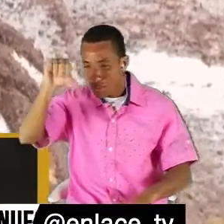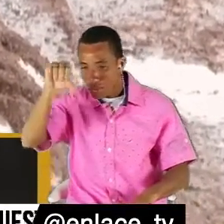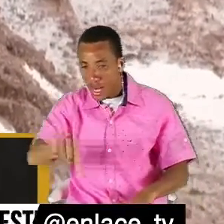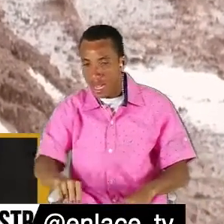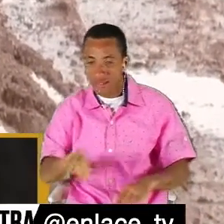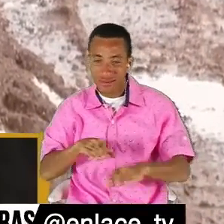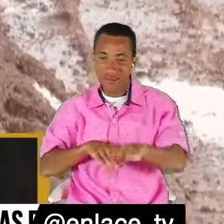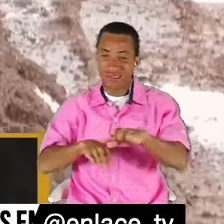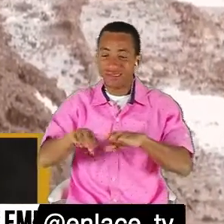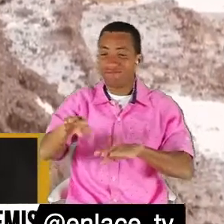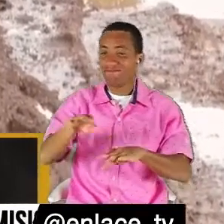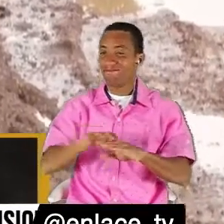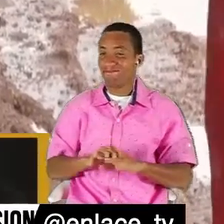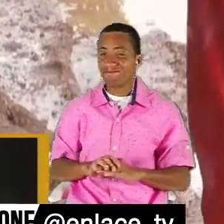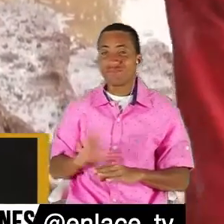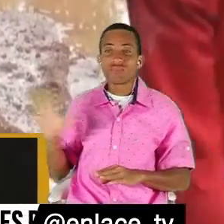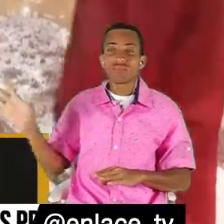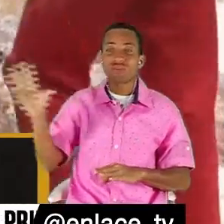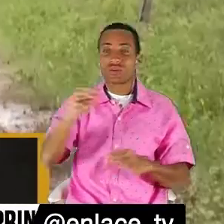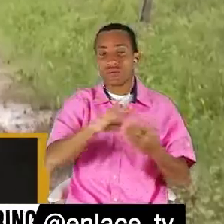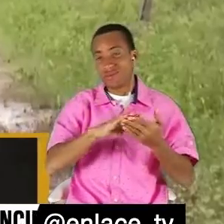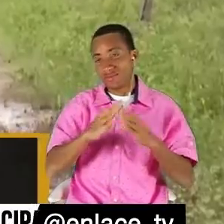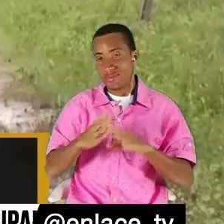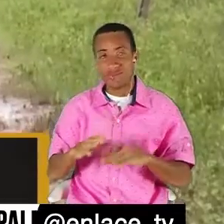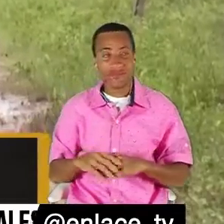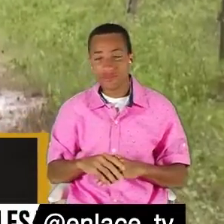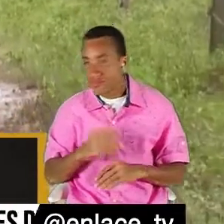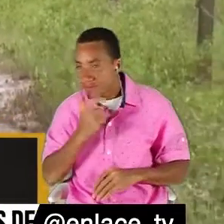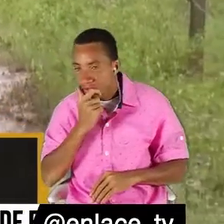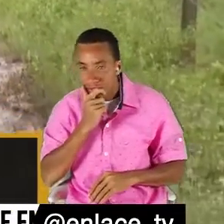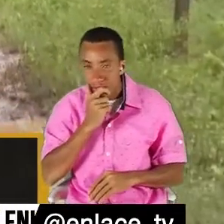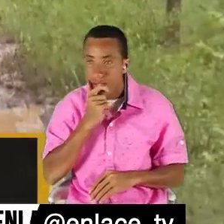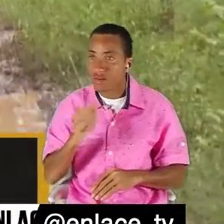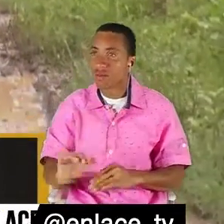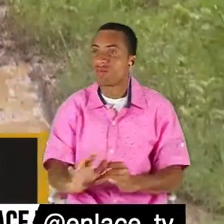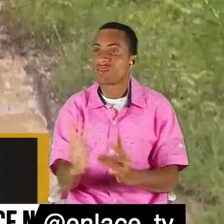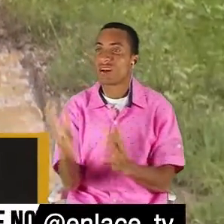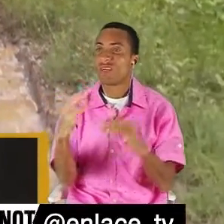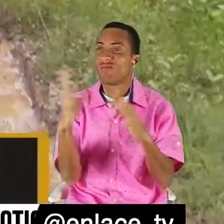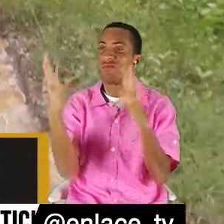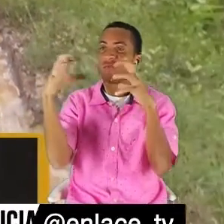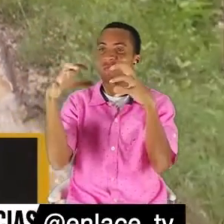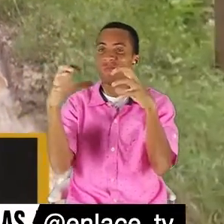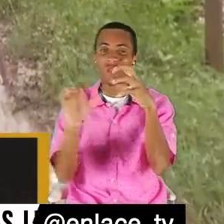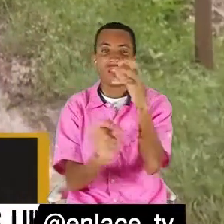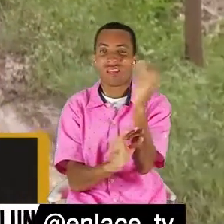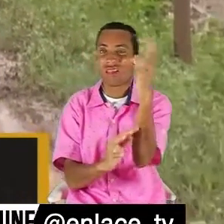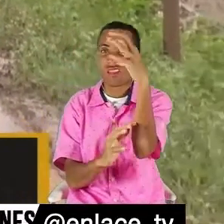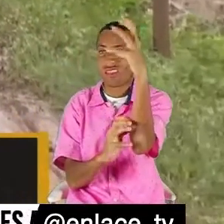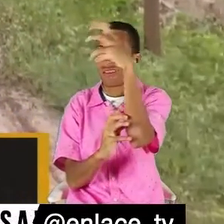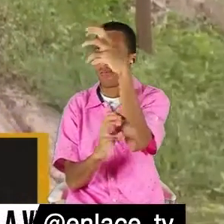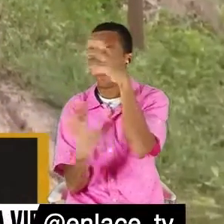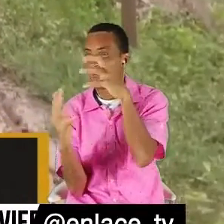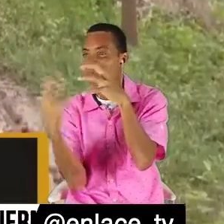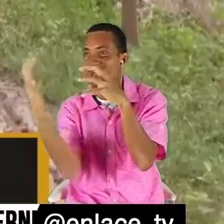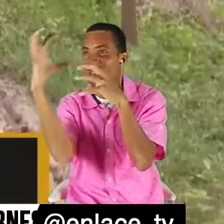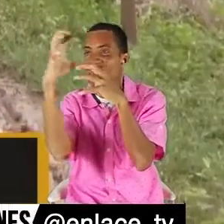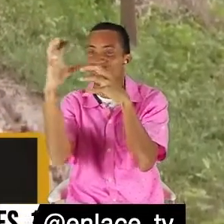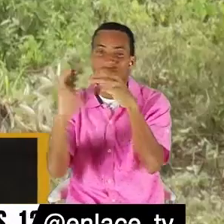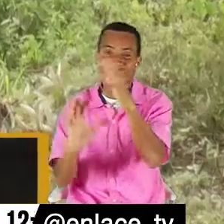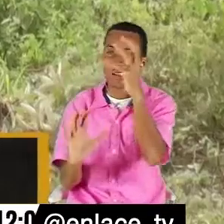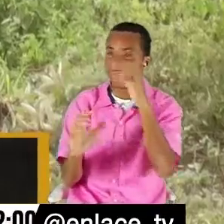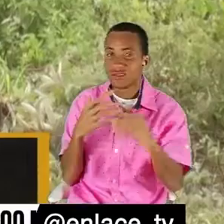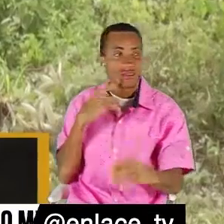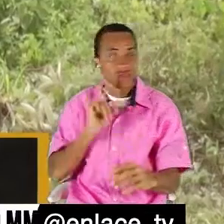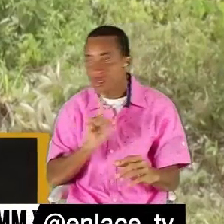vía alcahuetea, según la comunidad, las fechorías, sumándole la maleza que rodea lo poco del carreteable por donde salen y huyen los